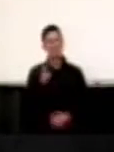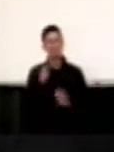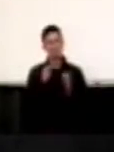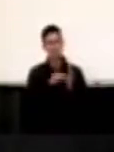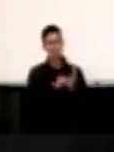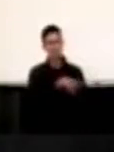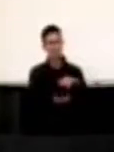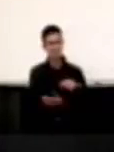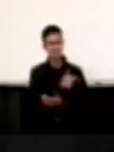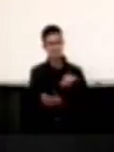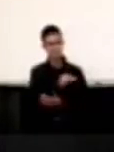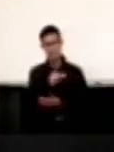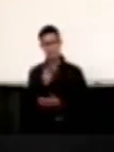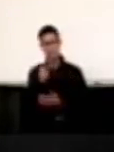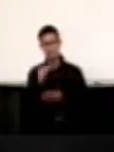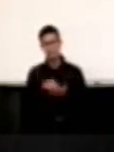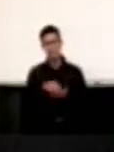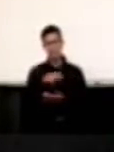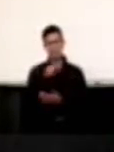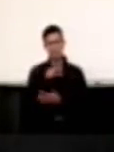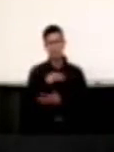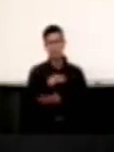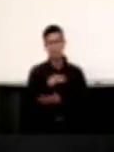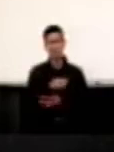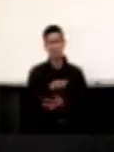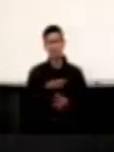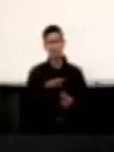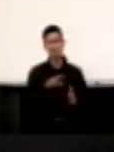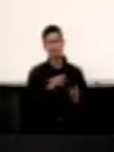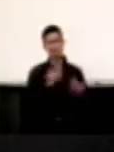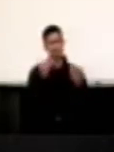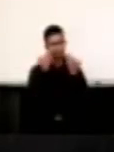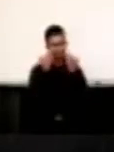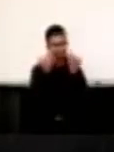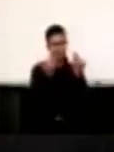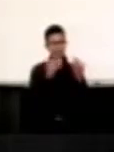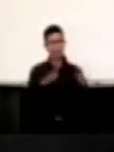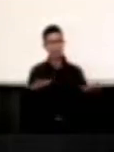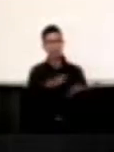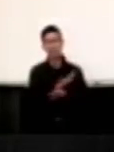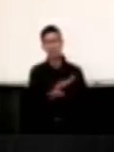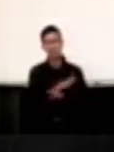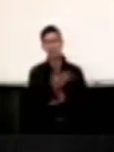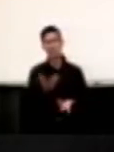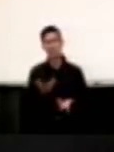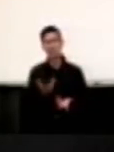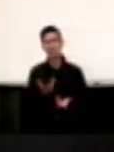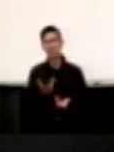cambiaron radicalmente. Ya lo mencionaba la consejera Beatriz Tobar, la